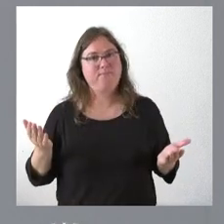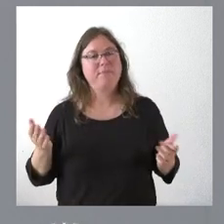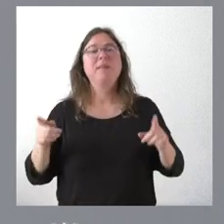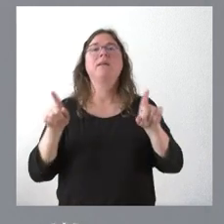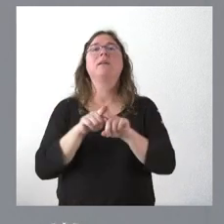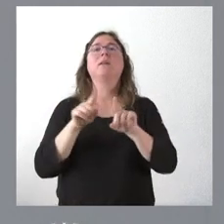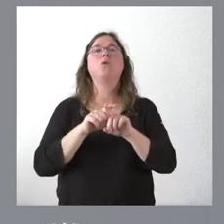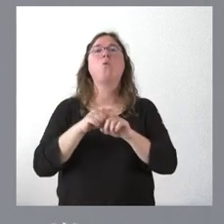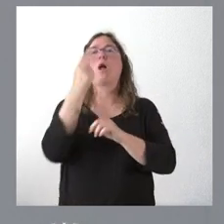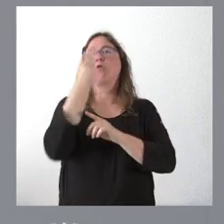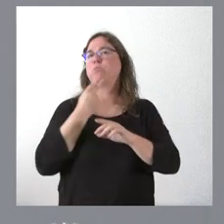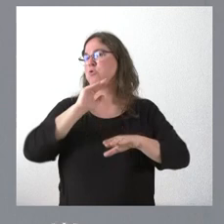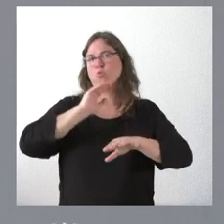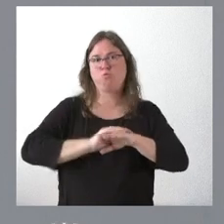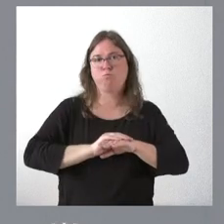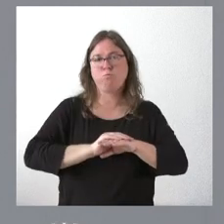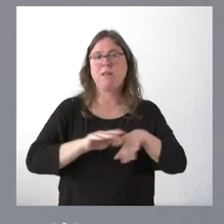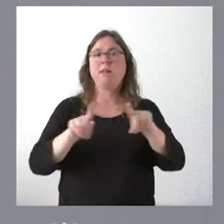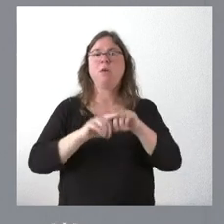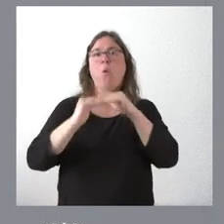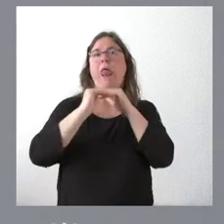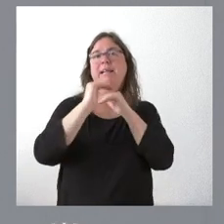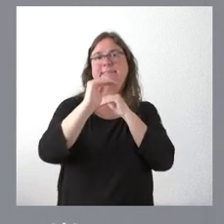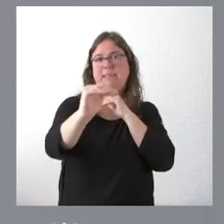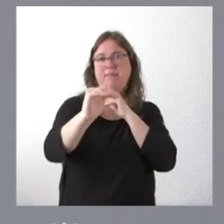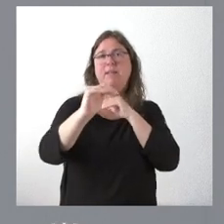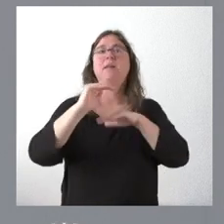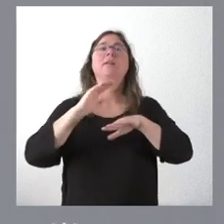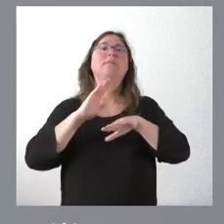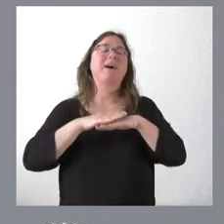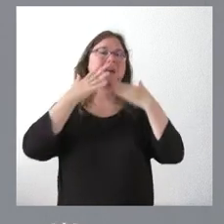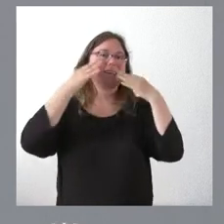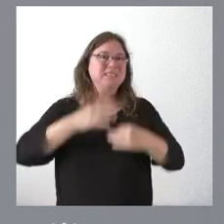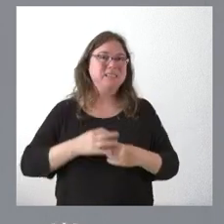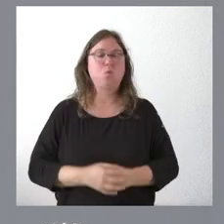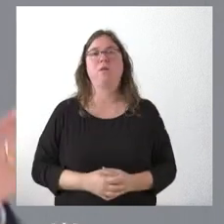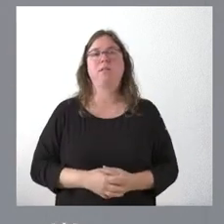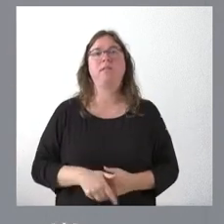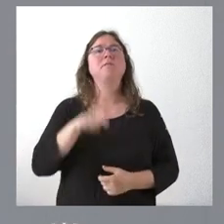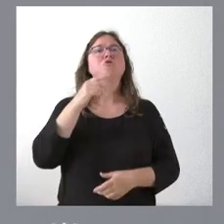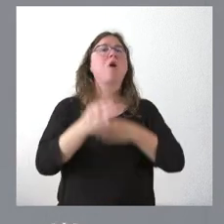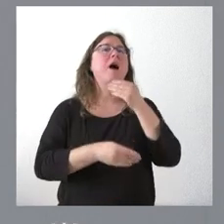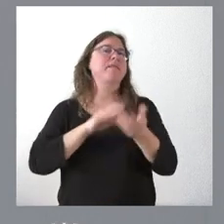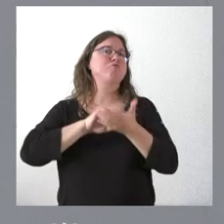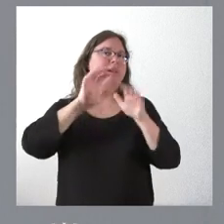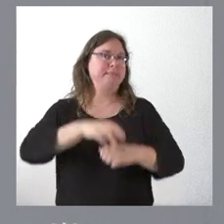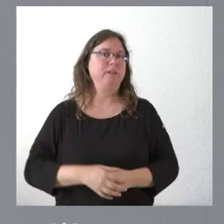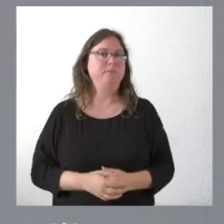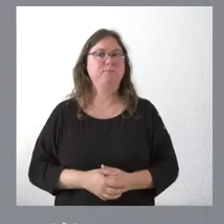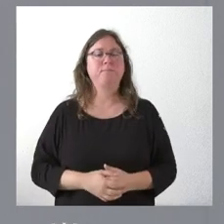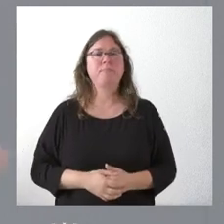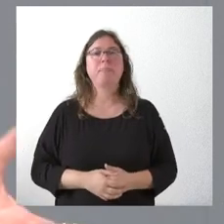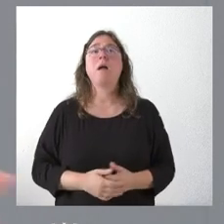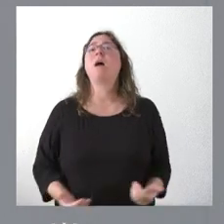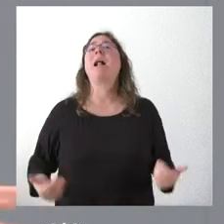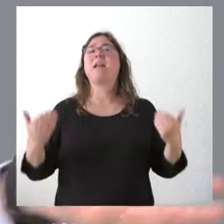cumple sus compromisos, una comunidad que da estabilidad, confianza y seguridad. Y eso es lo que hacemos desde Castilla y León. No es toda la